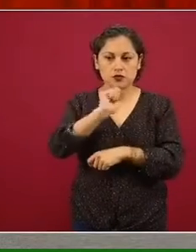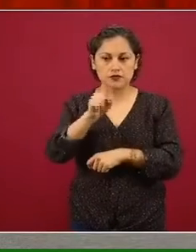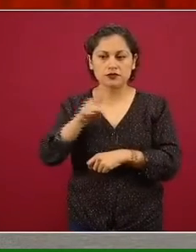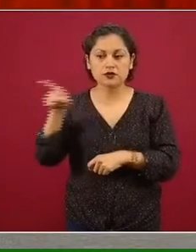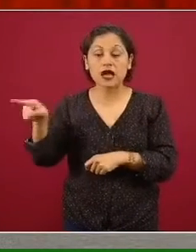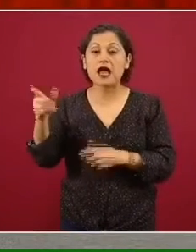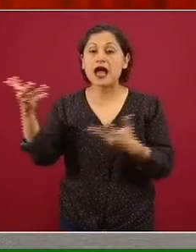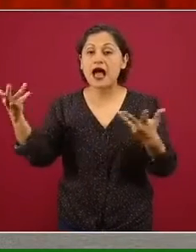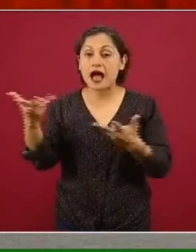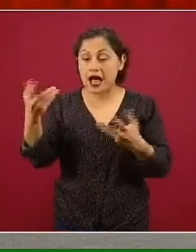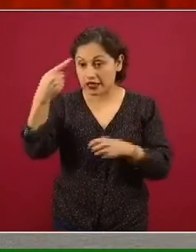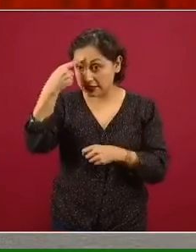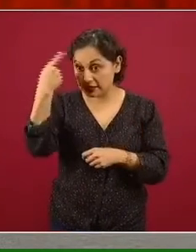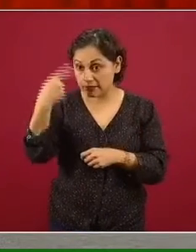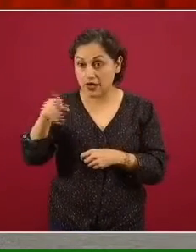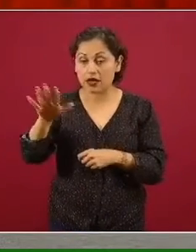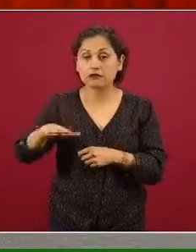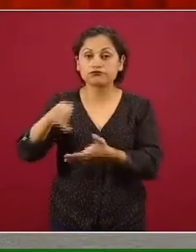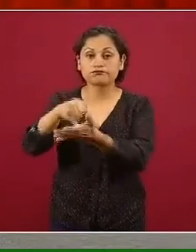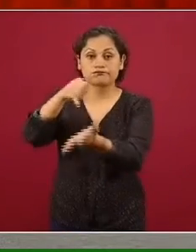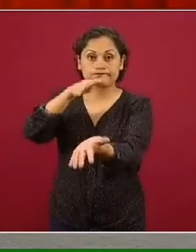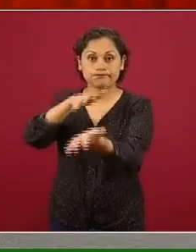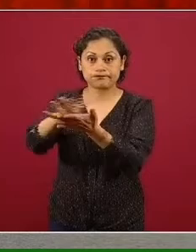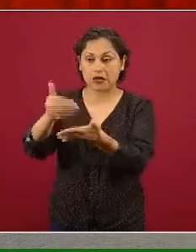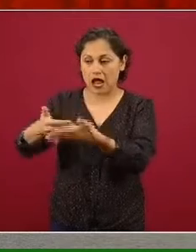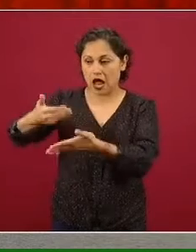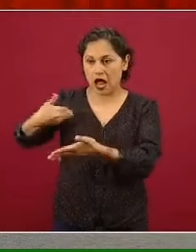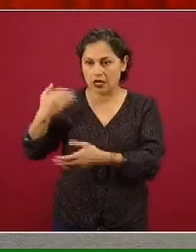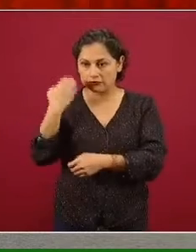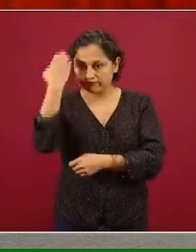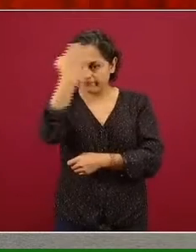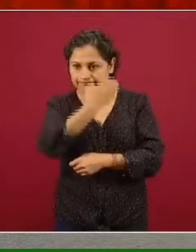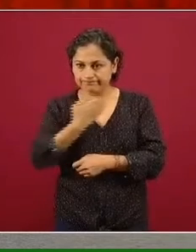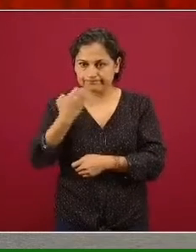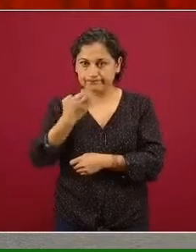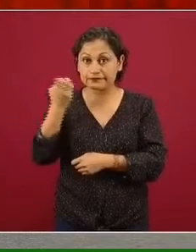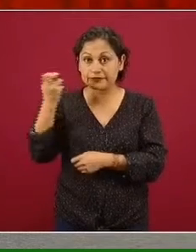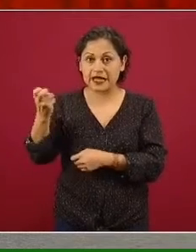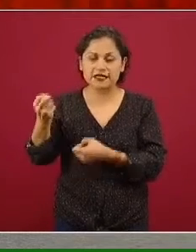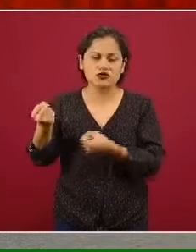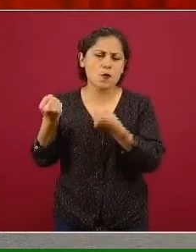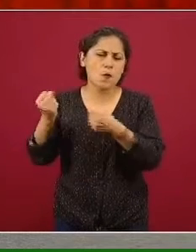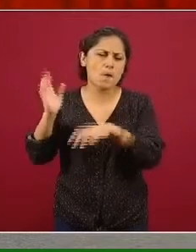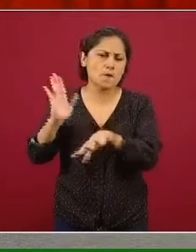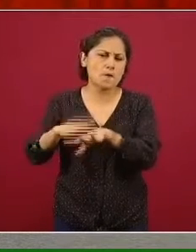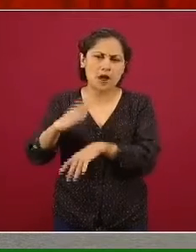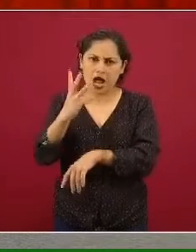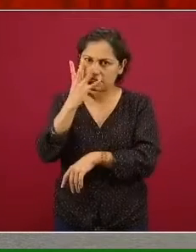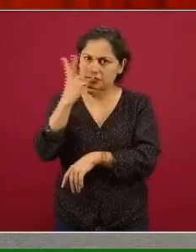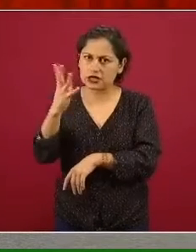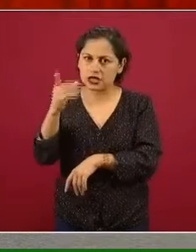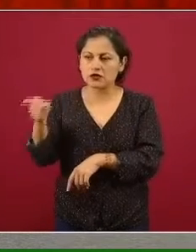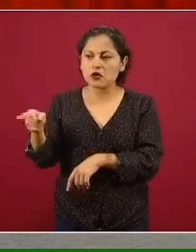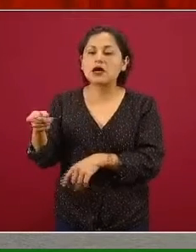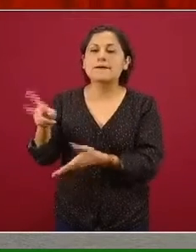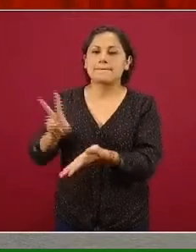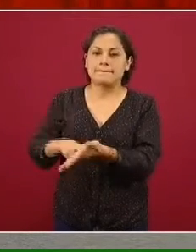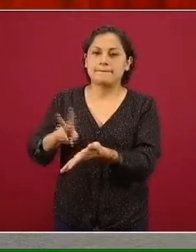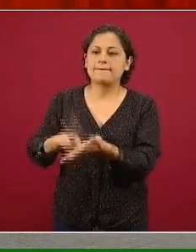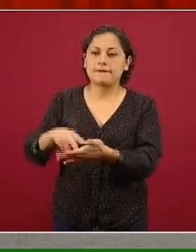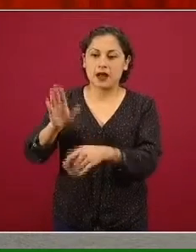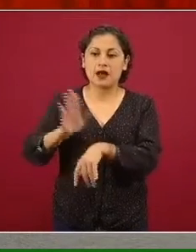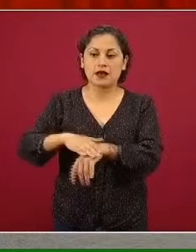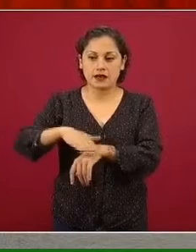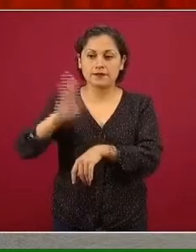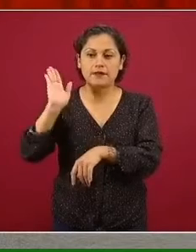a que se publique y que le da mayor peso y hace que esa evidencia sea mucho más robusta para la toma